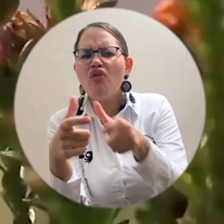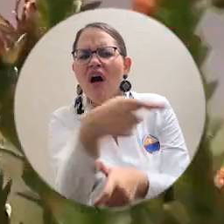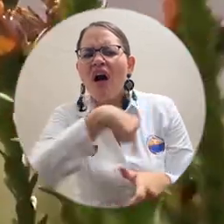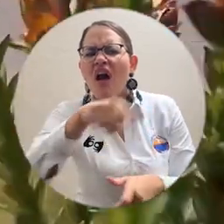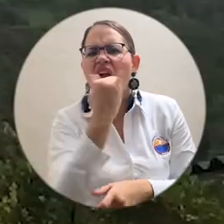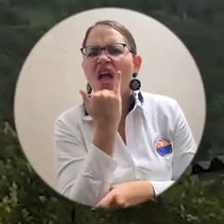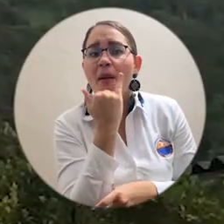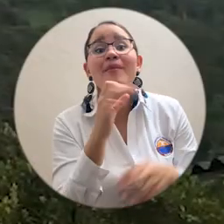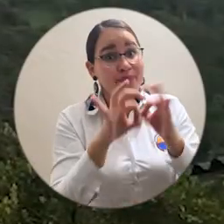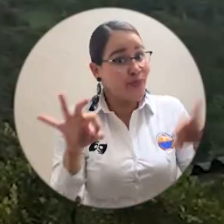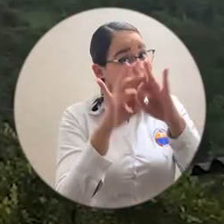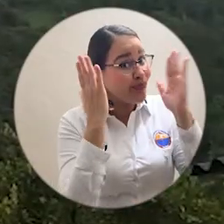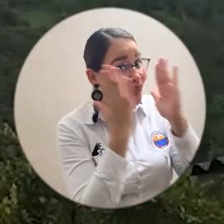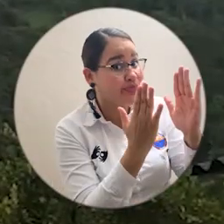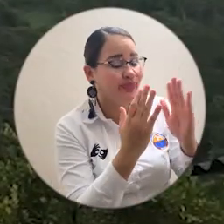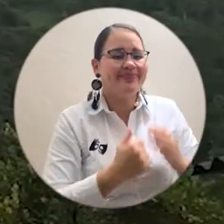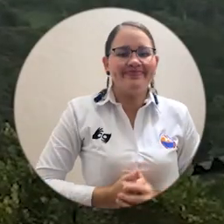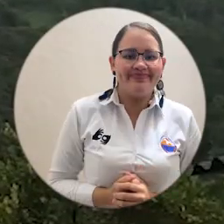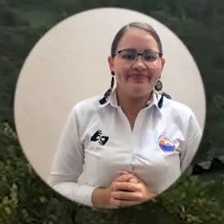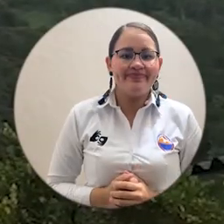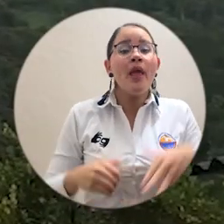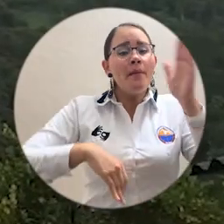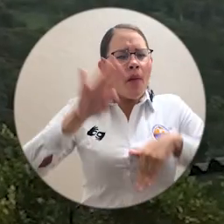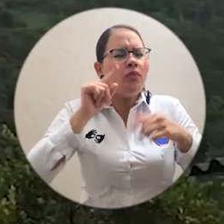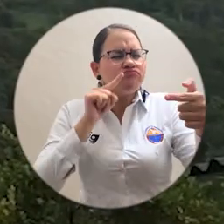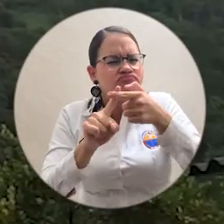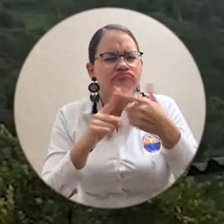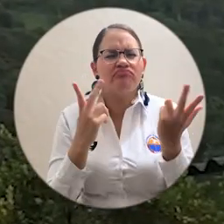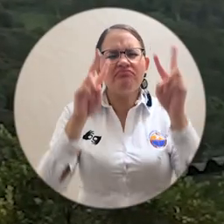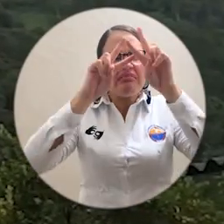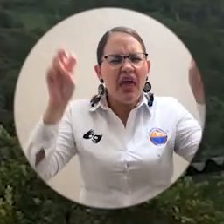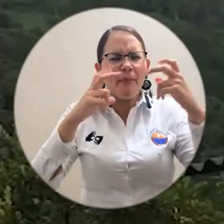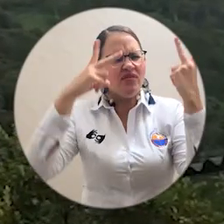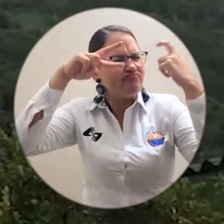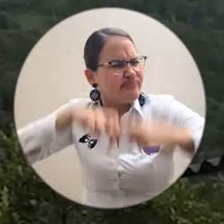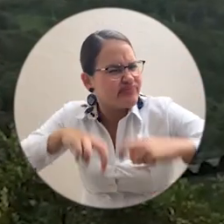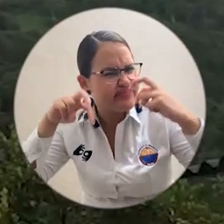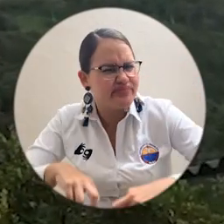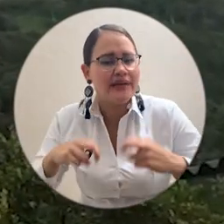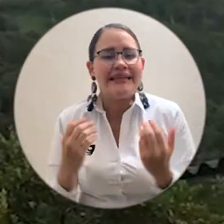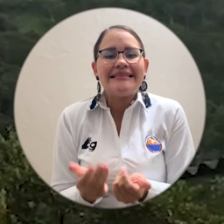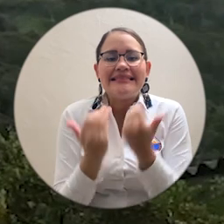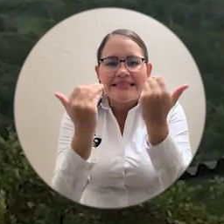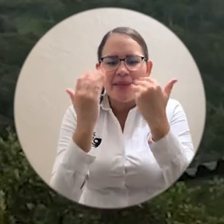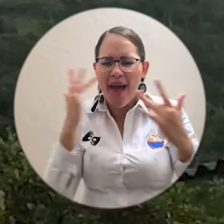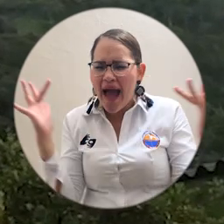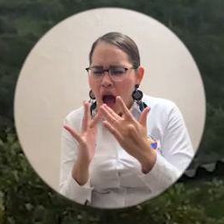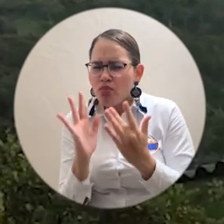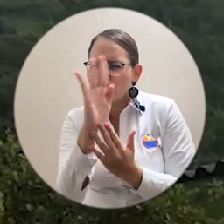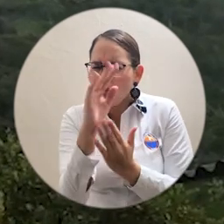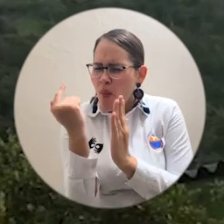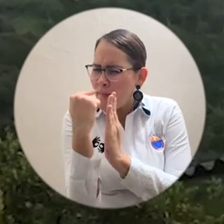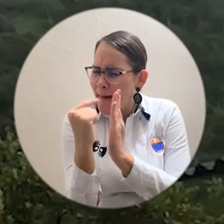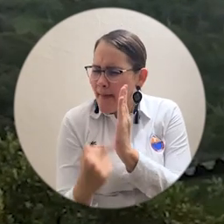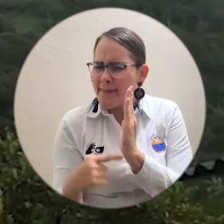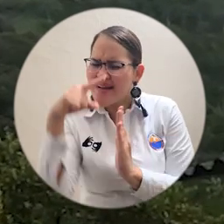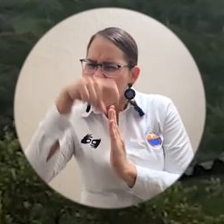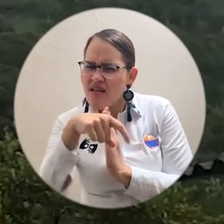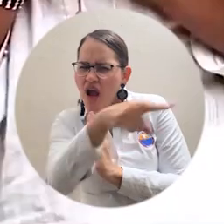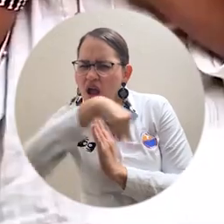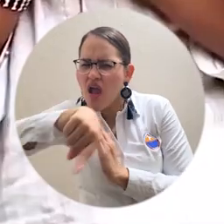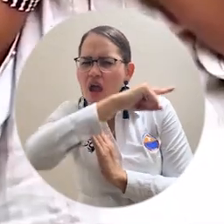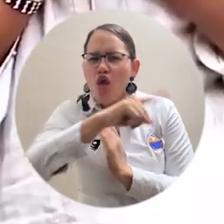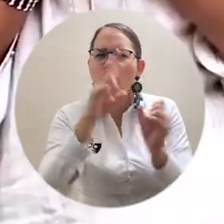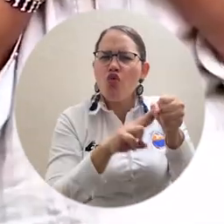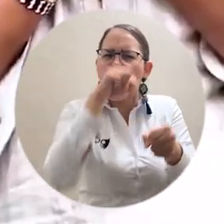los territorios. Haremos unos estudios de investigación más amplios de la política educativa de los pueblos